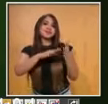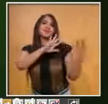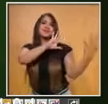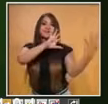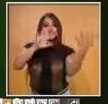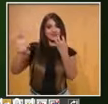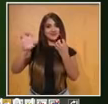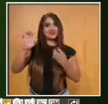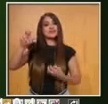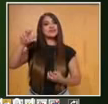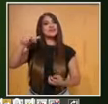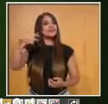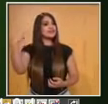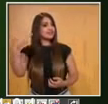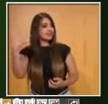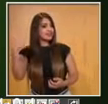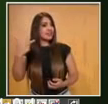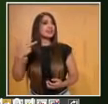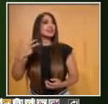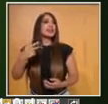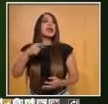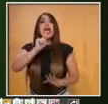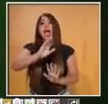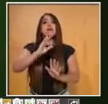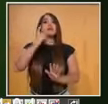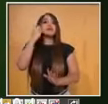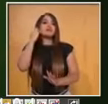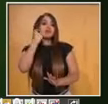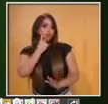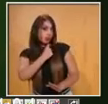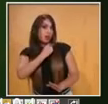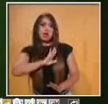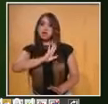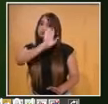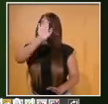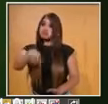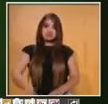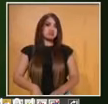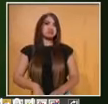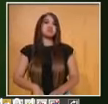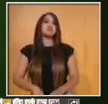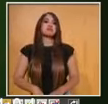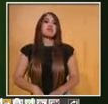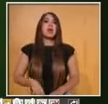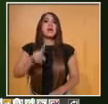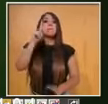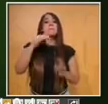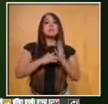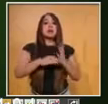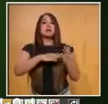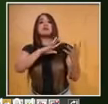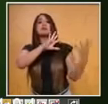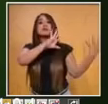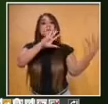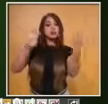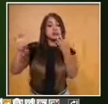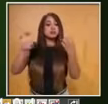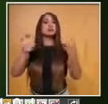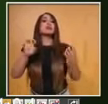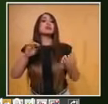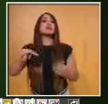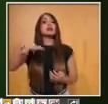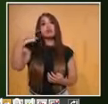ocurre la decena trágica donde pierde la vida Francisco I. Madero. Para 1914, Antonio I.